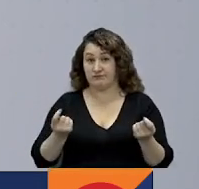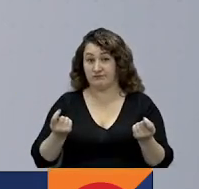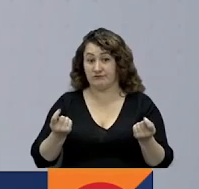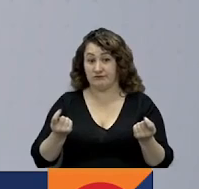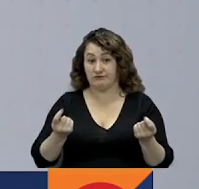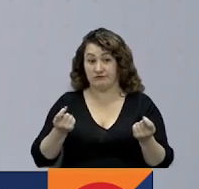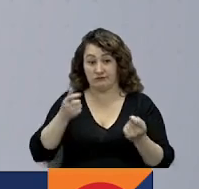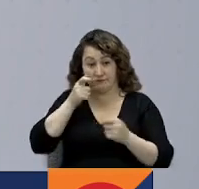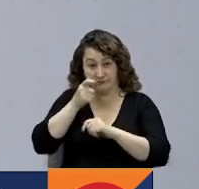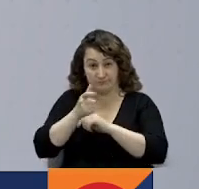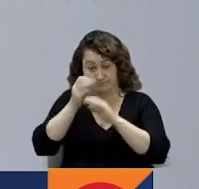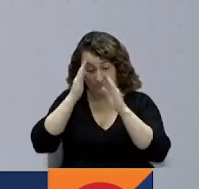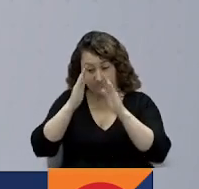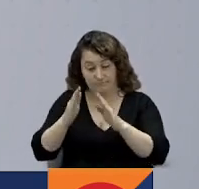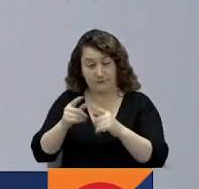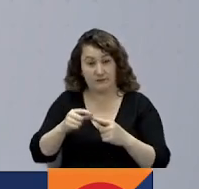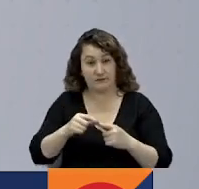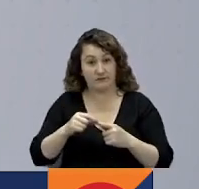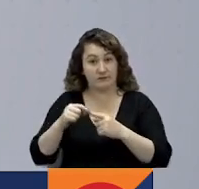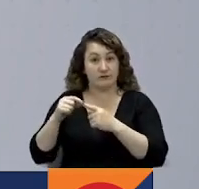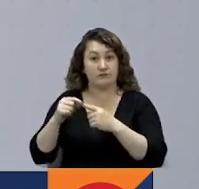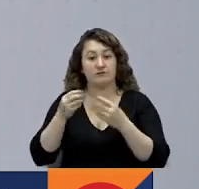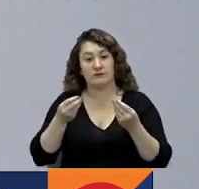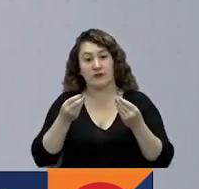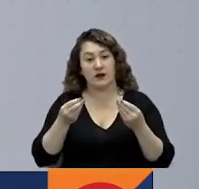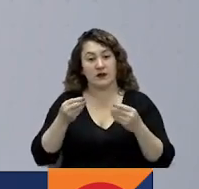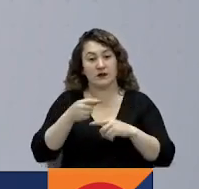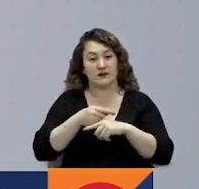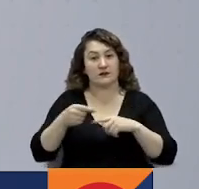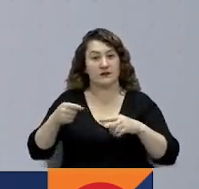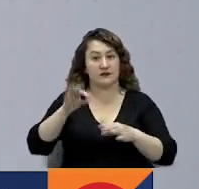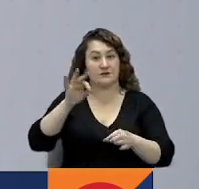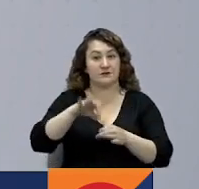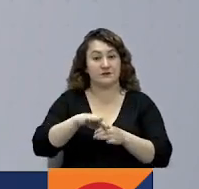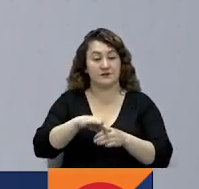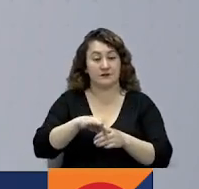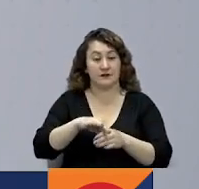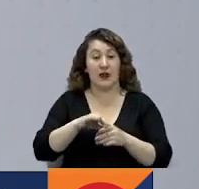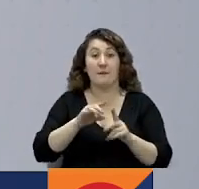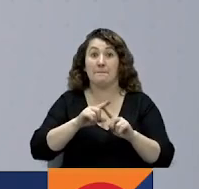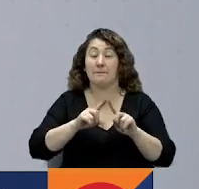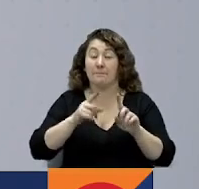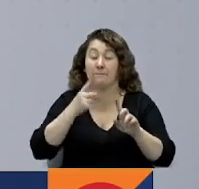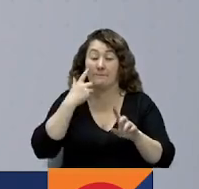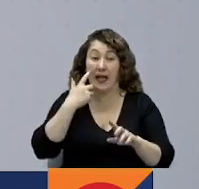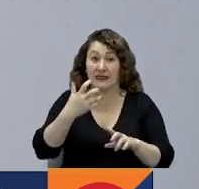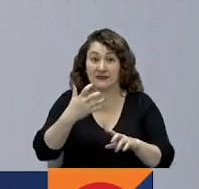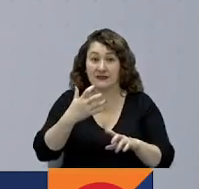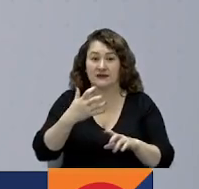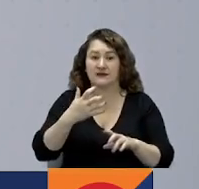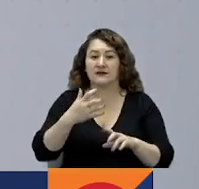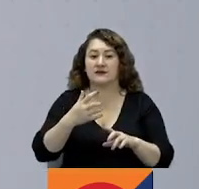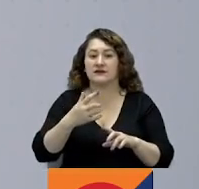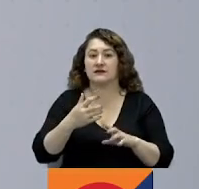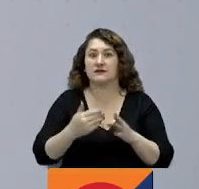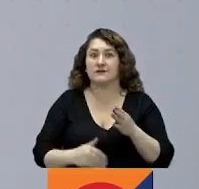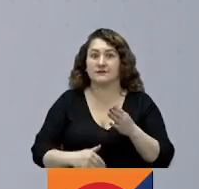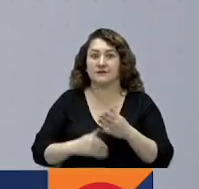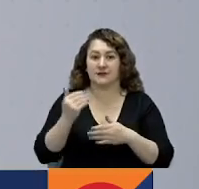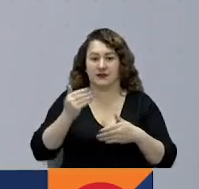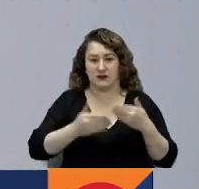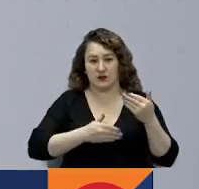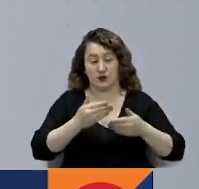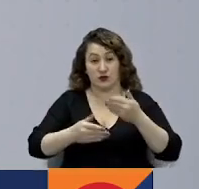una atención especial para la semana de las elecciones, pero sobre todo cuando empezamos el proceso